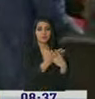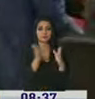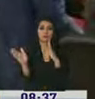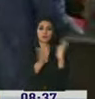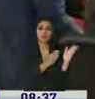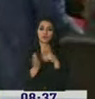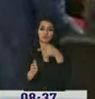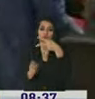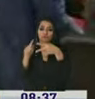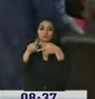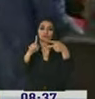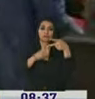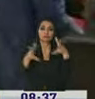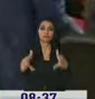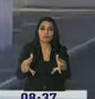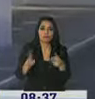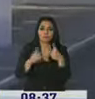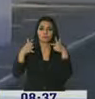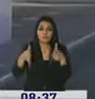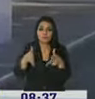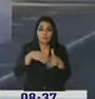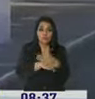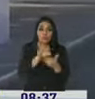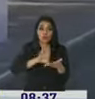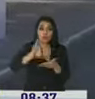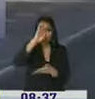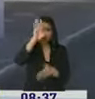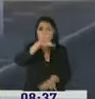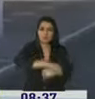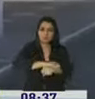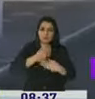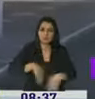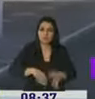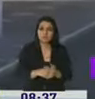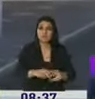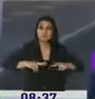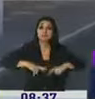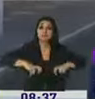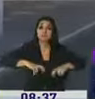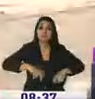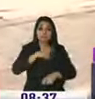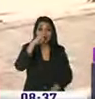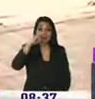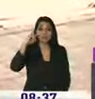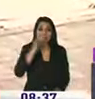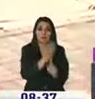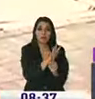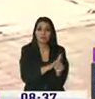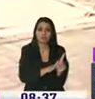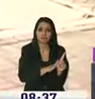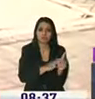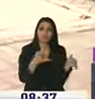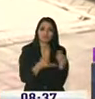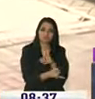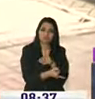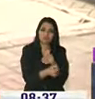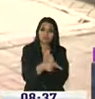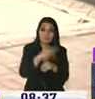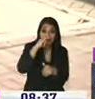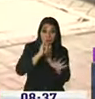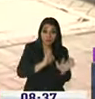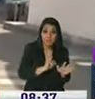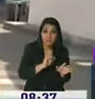los dos ciudadanos que la policía detuvo dentro de un colegio, en el que se investigan supuestos casos de abuso sexual a estudiantes de 6,